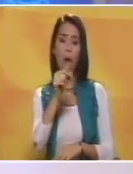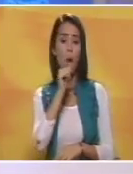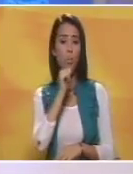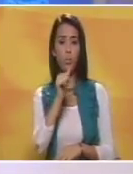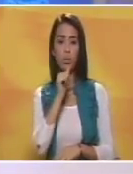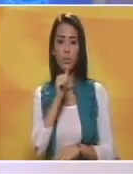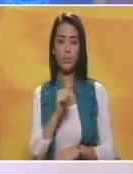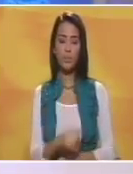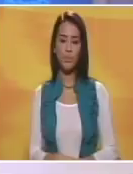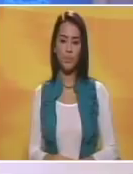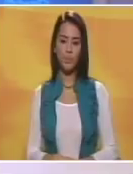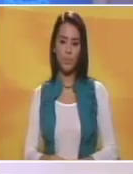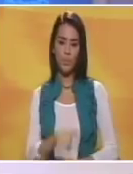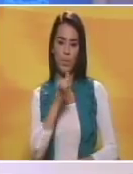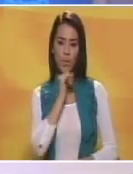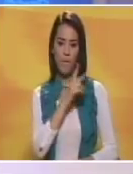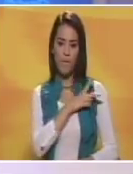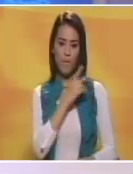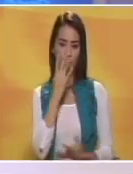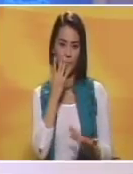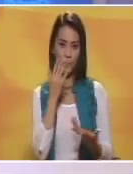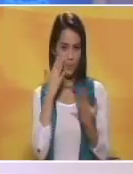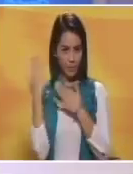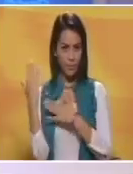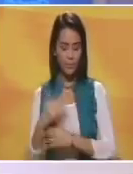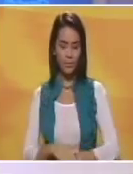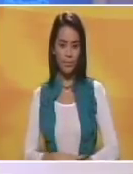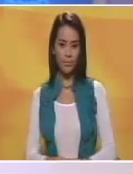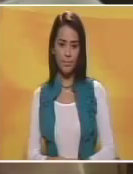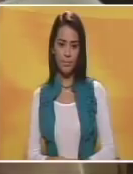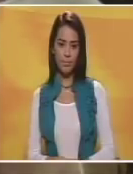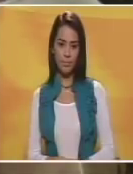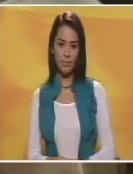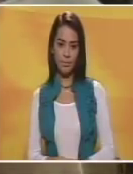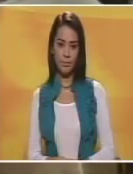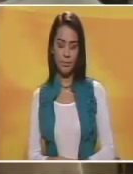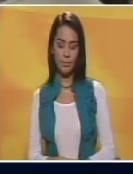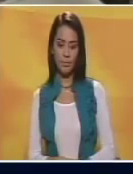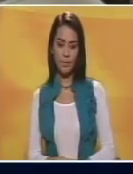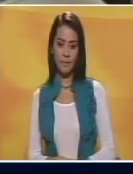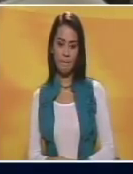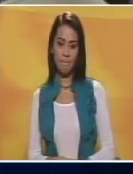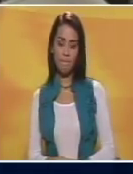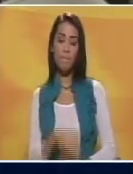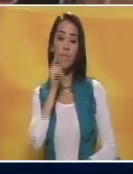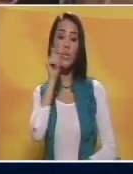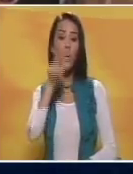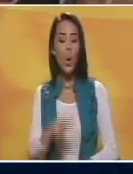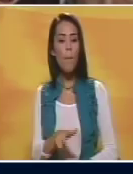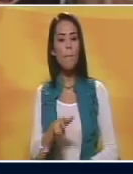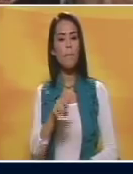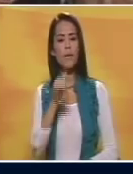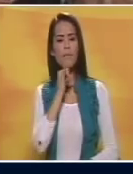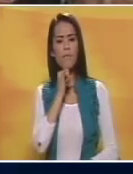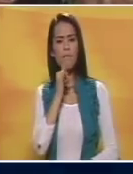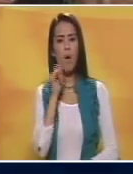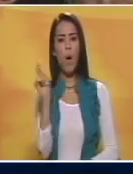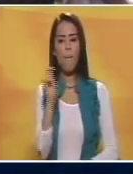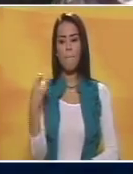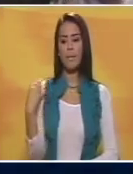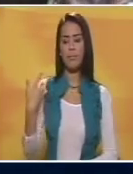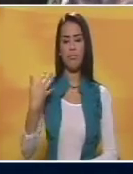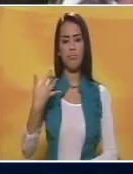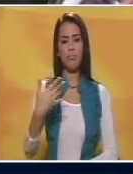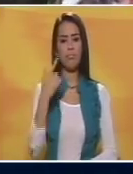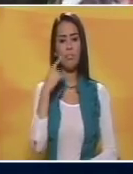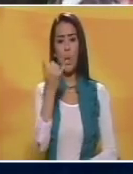potable. Nuestro compañero Alberto Rebeto nos amplía la información. El burgomaestre destacó que durante los últimos meses se han